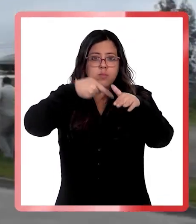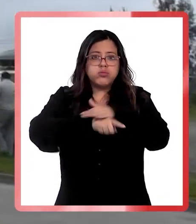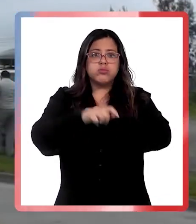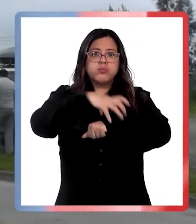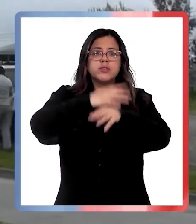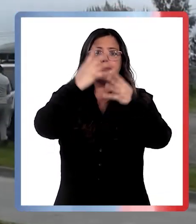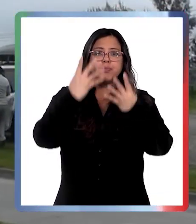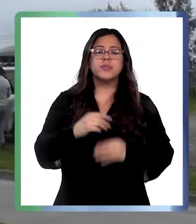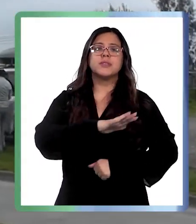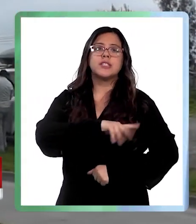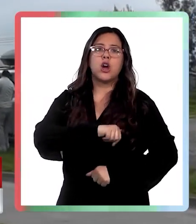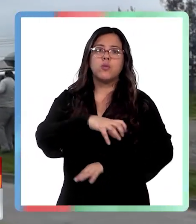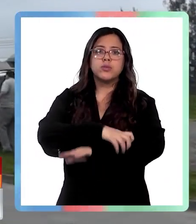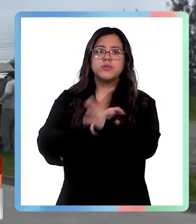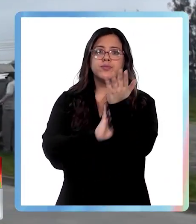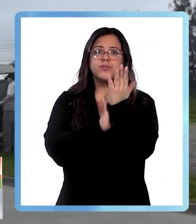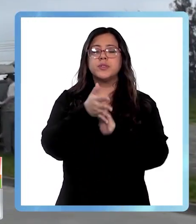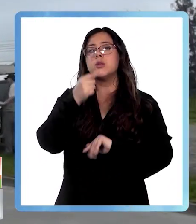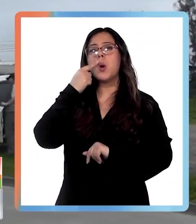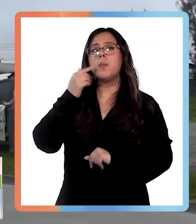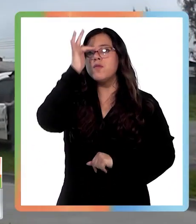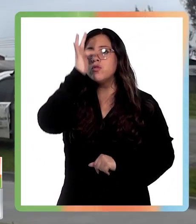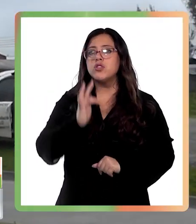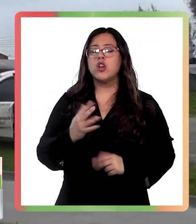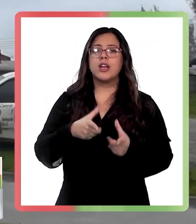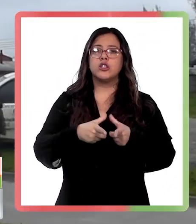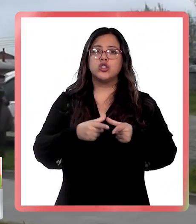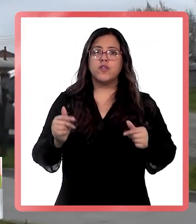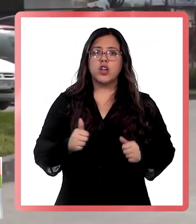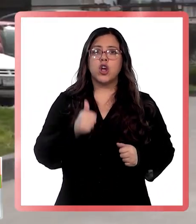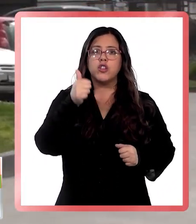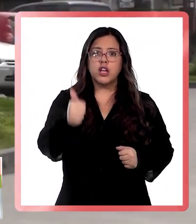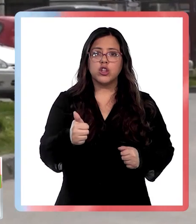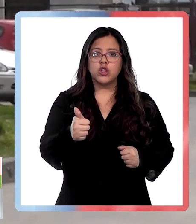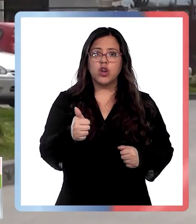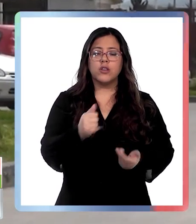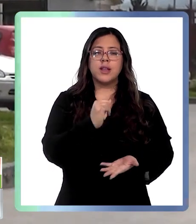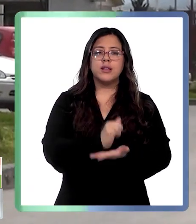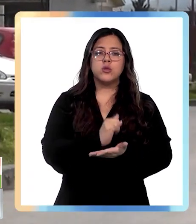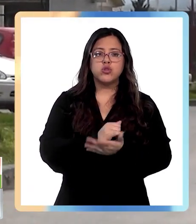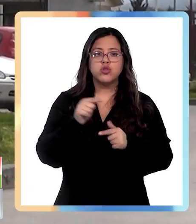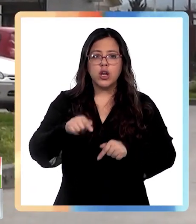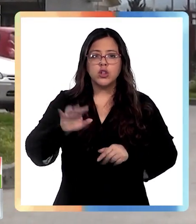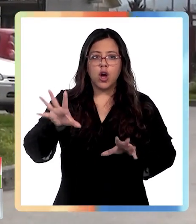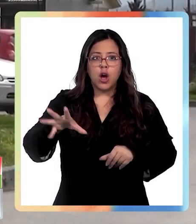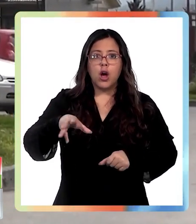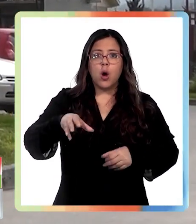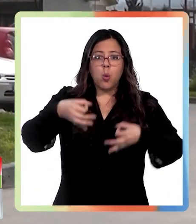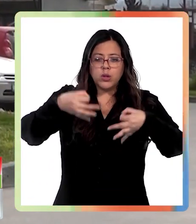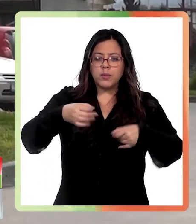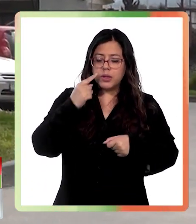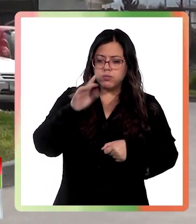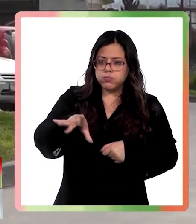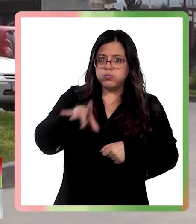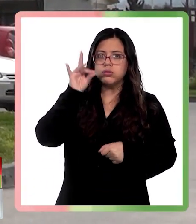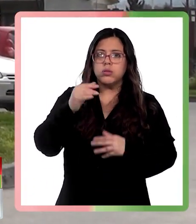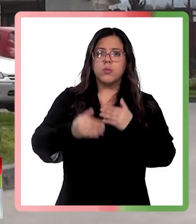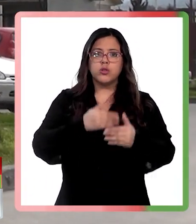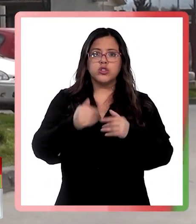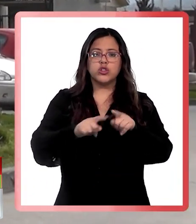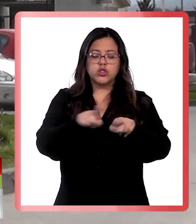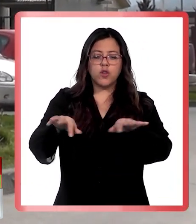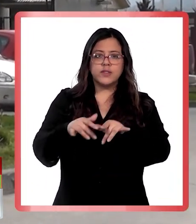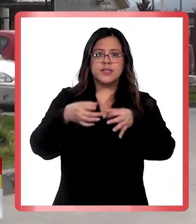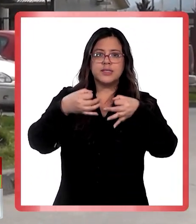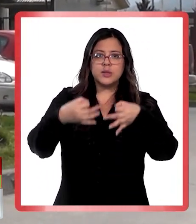Angol en la región de la Araucanía. El funcionario es sobrino del director nacional de la institución. Esto se descubrió en un procedimiento